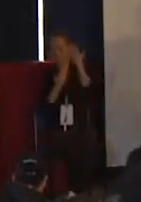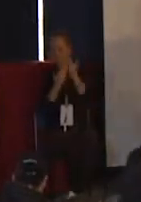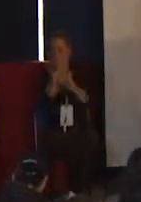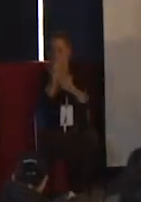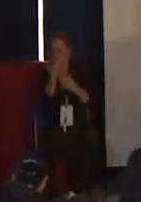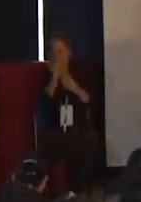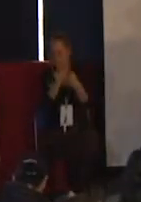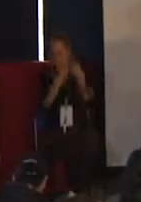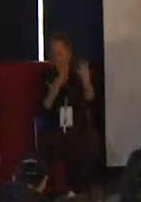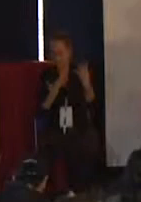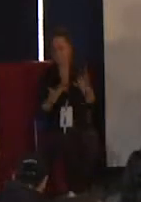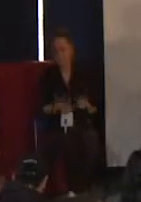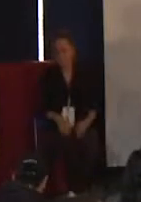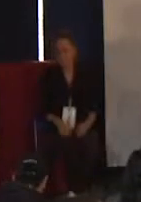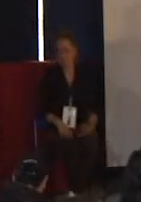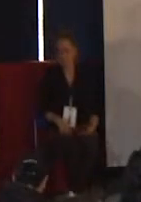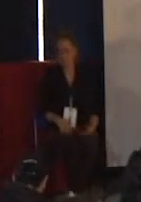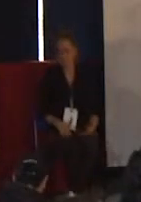gracias.